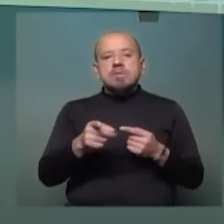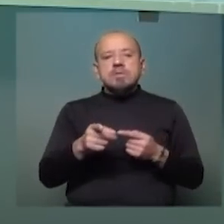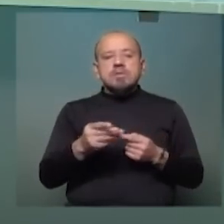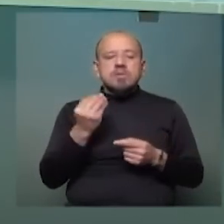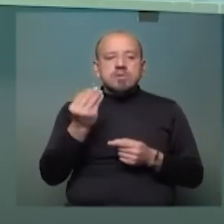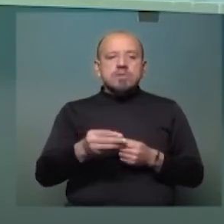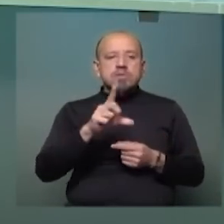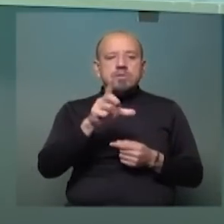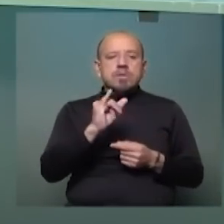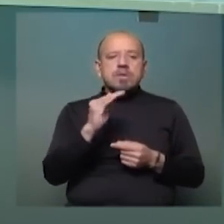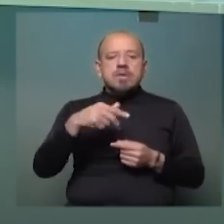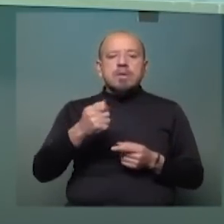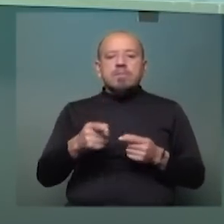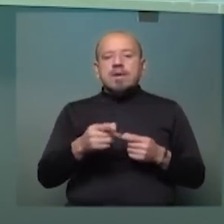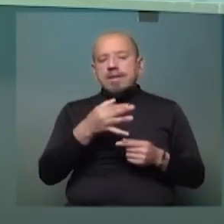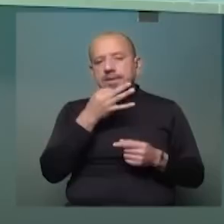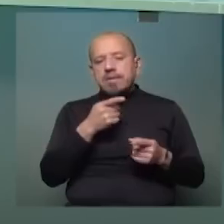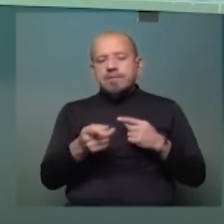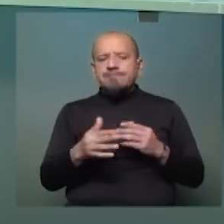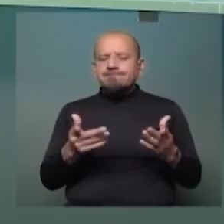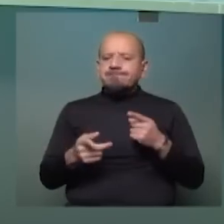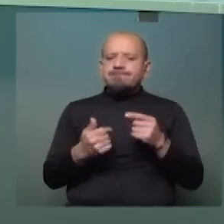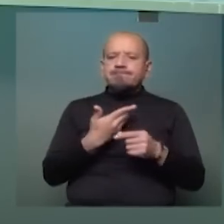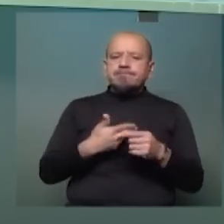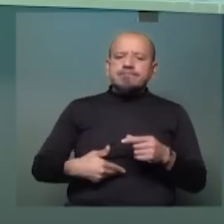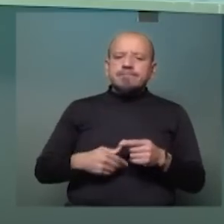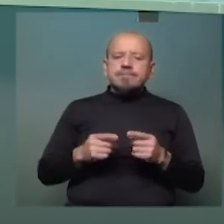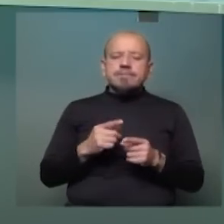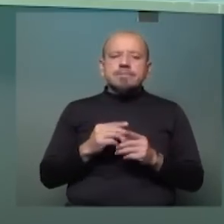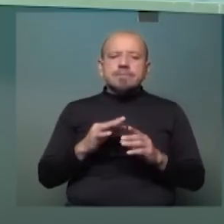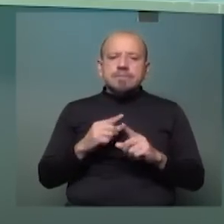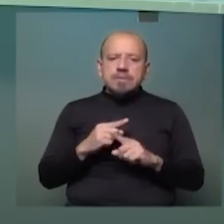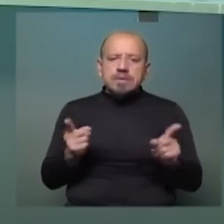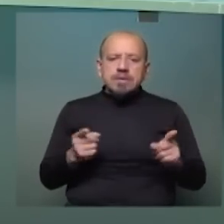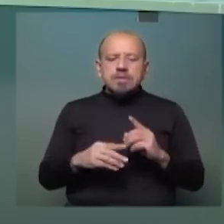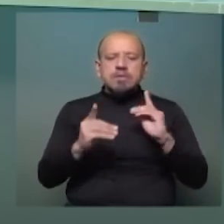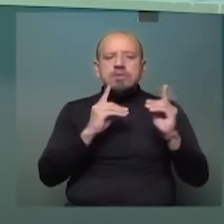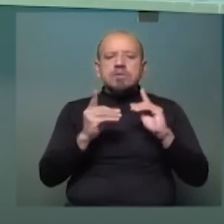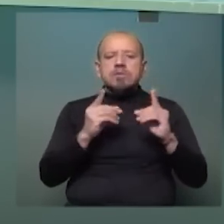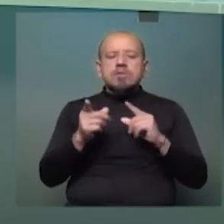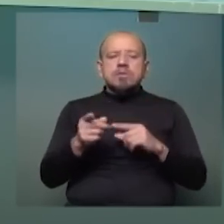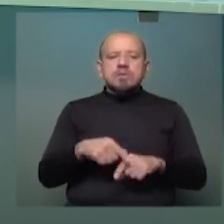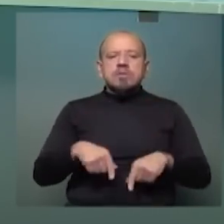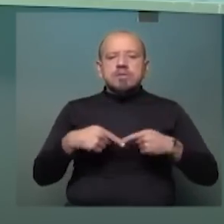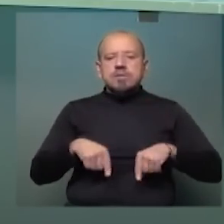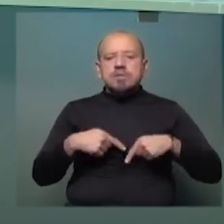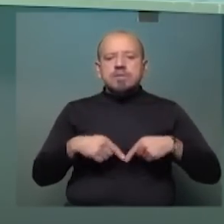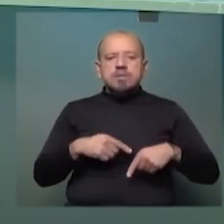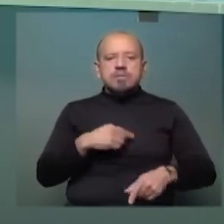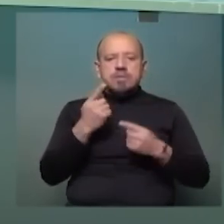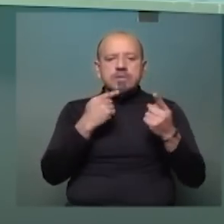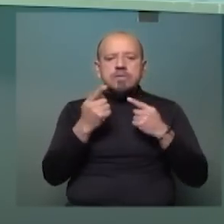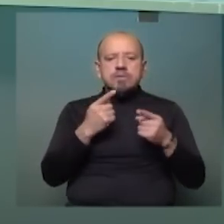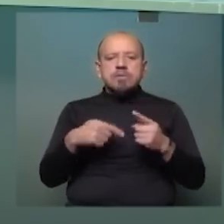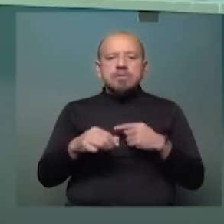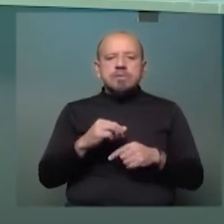frente amplio Andrés Lima cuestionó al gobierno justamente por no mantener un diálogo con las intendencias departamentales para conversar con respecto a lo que